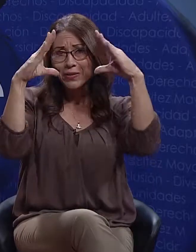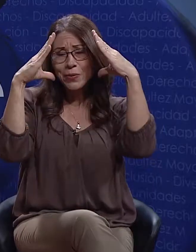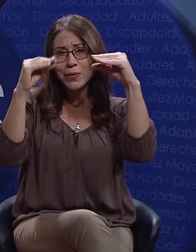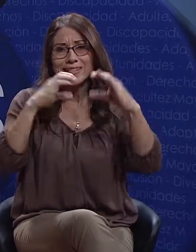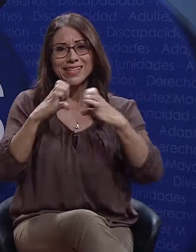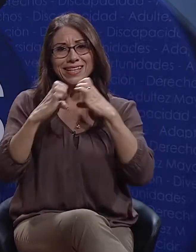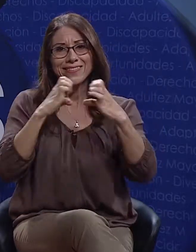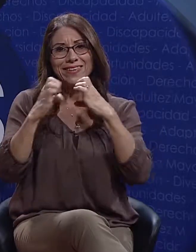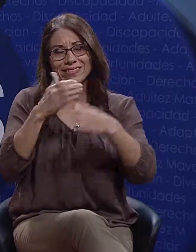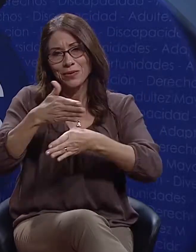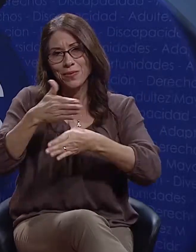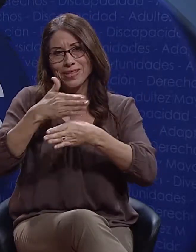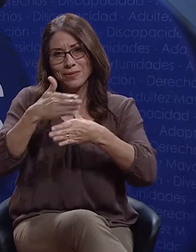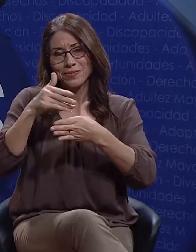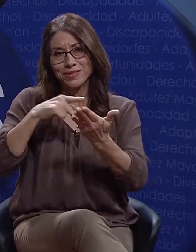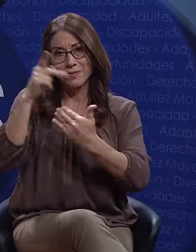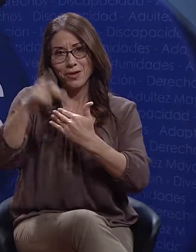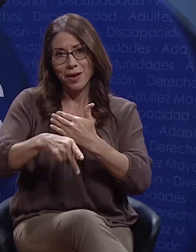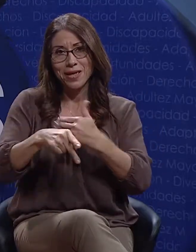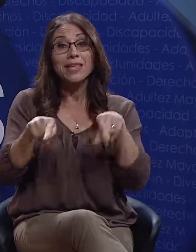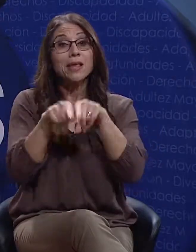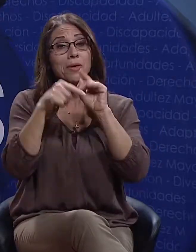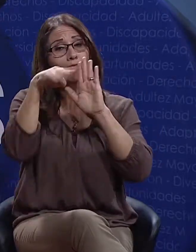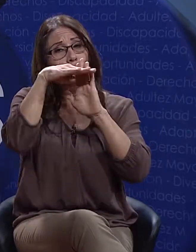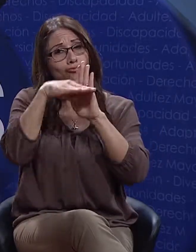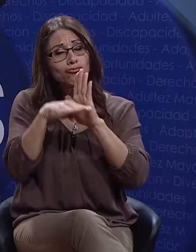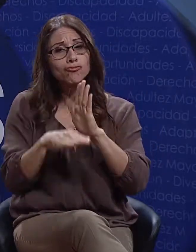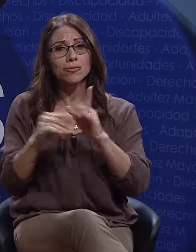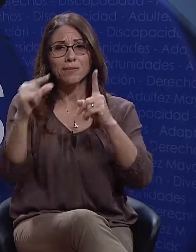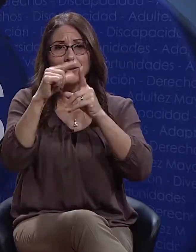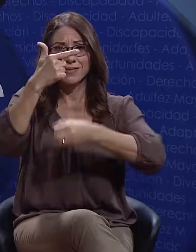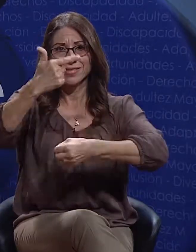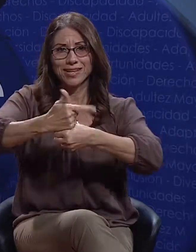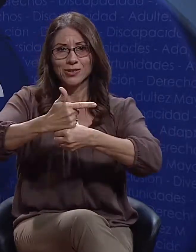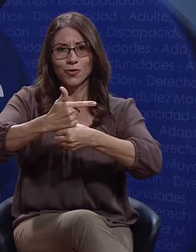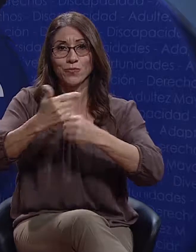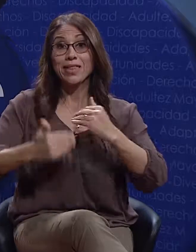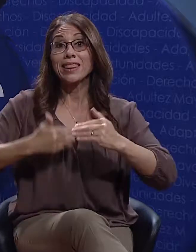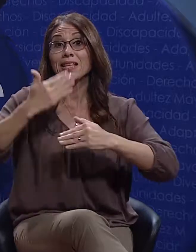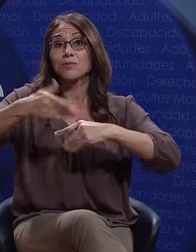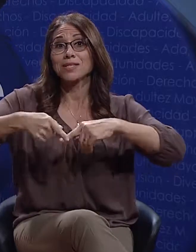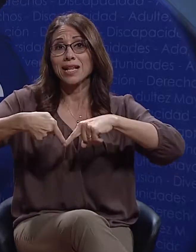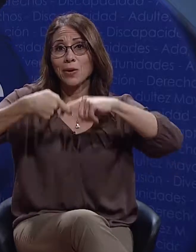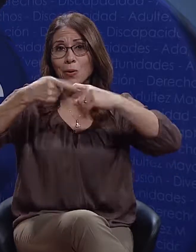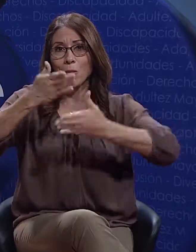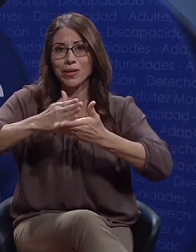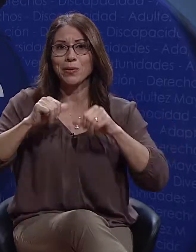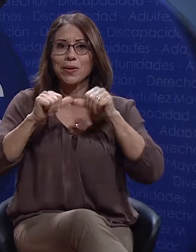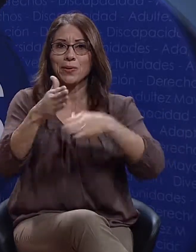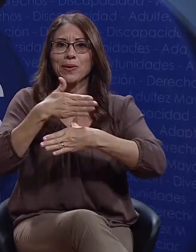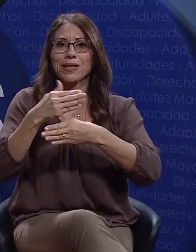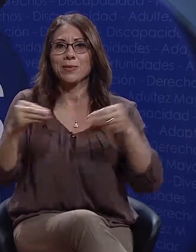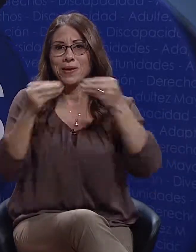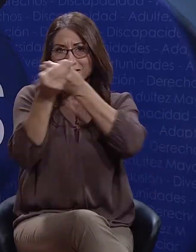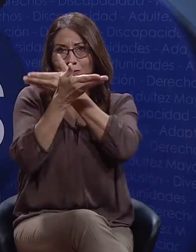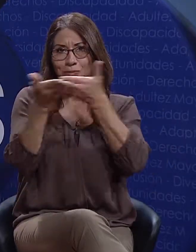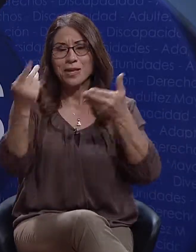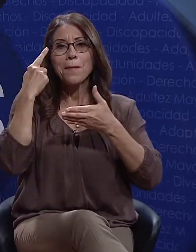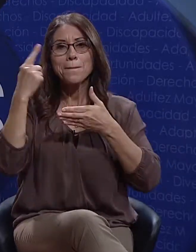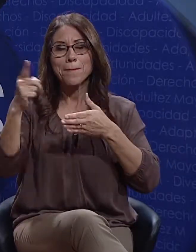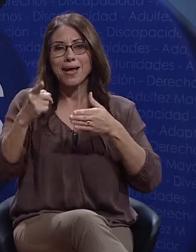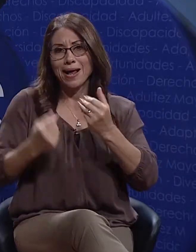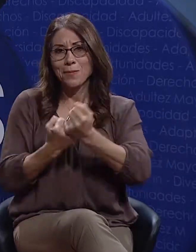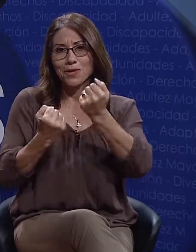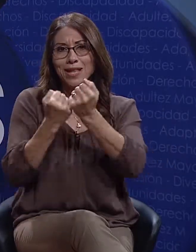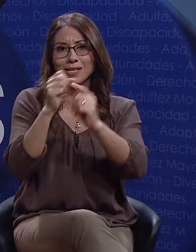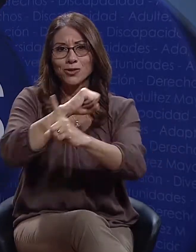y entrevistas que compartimos en el programa y la lista de palabras en Nesco. Después del corte seguimos compartiendo más información para aportar